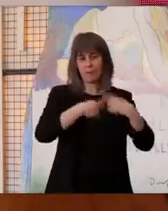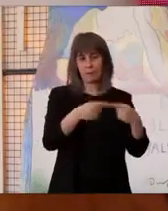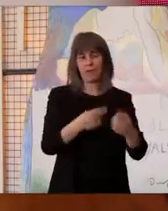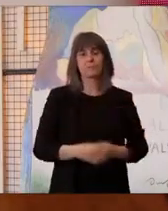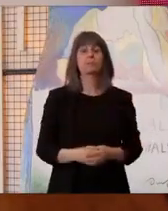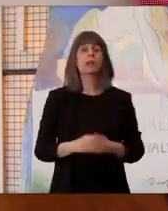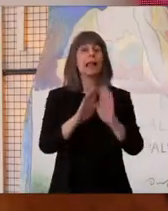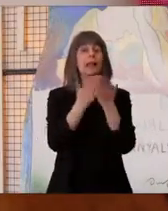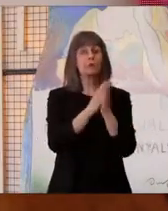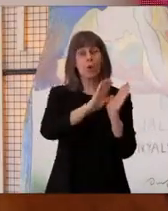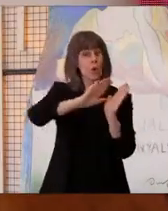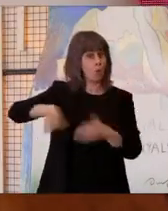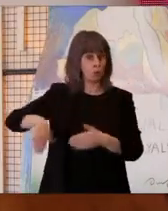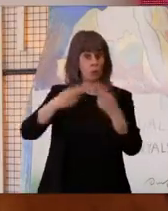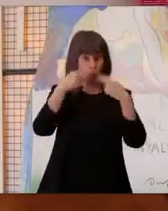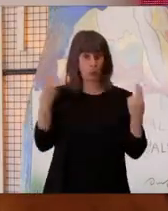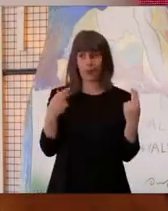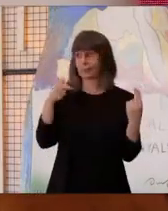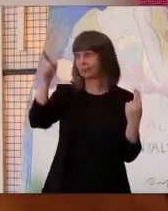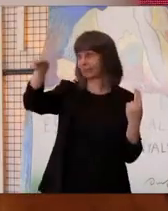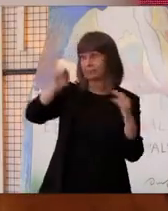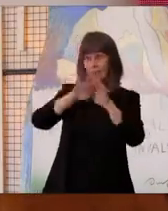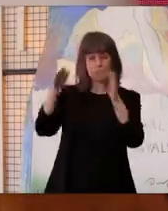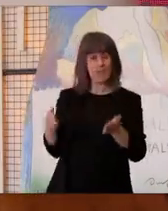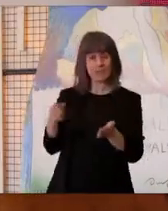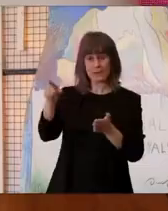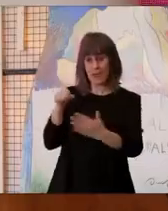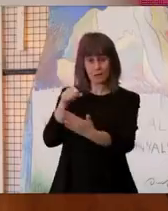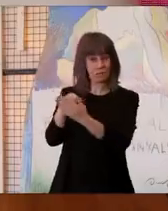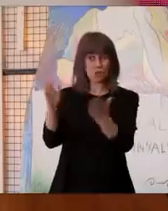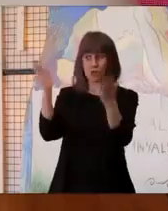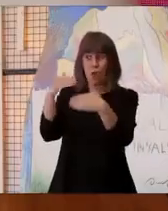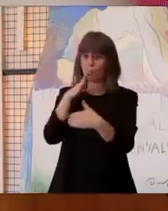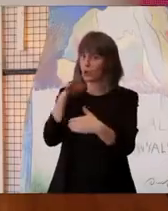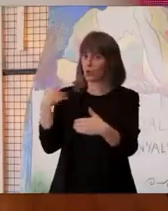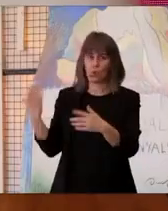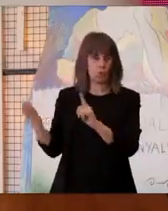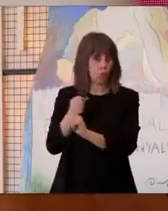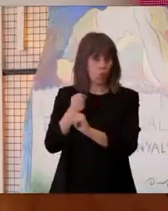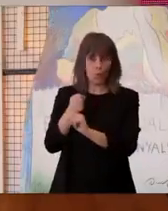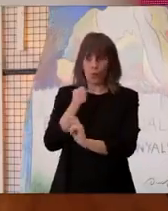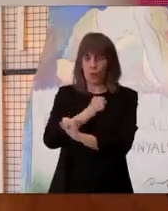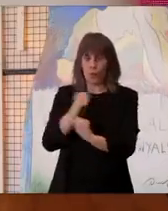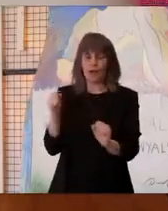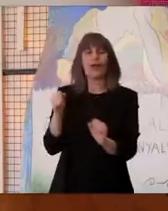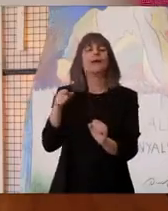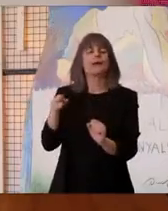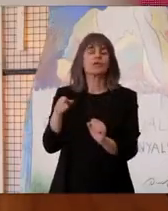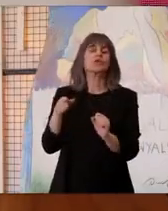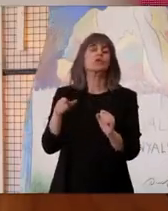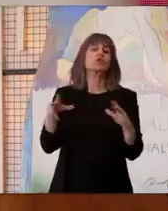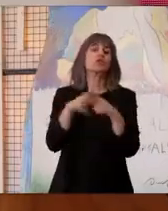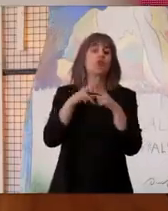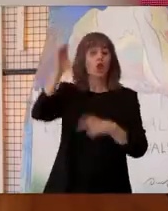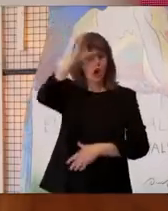y que no lo no lo tenemos ahí en la mesa porque ha sido imposible conseguirlo Es la sociología como vocación